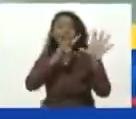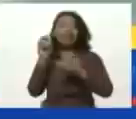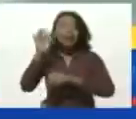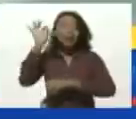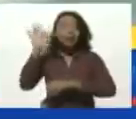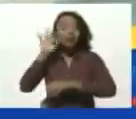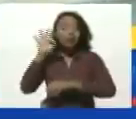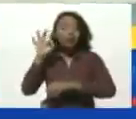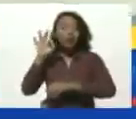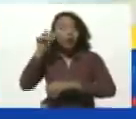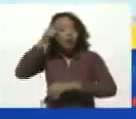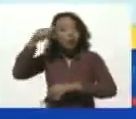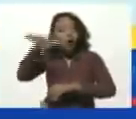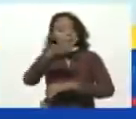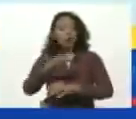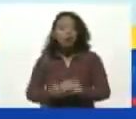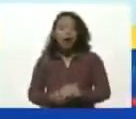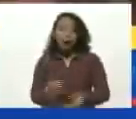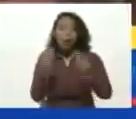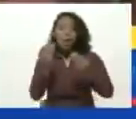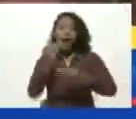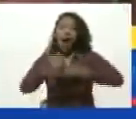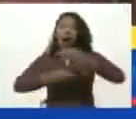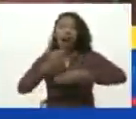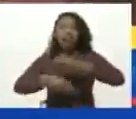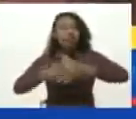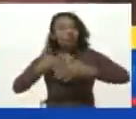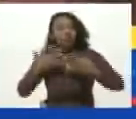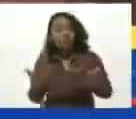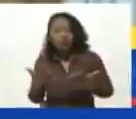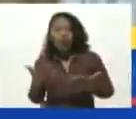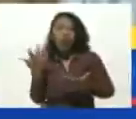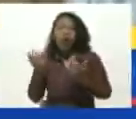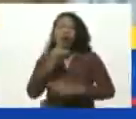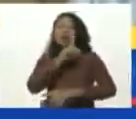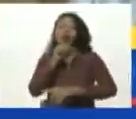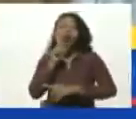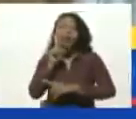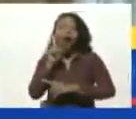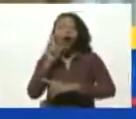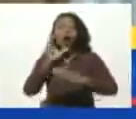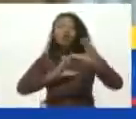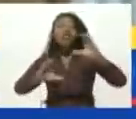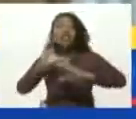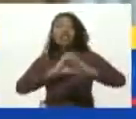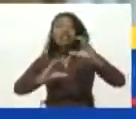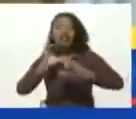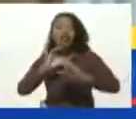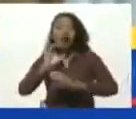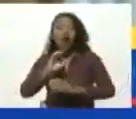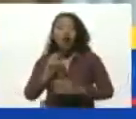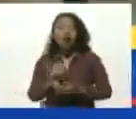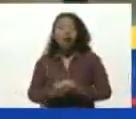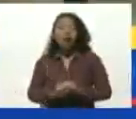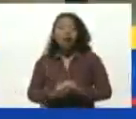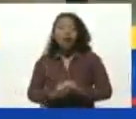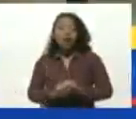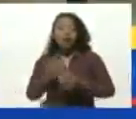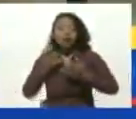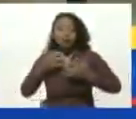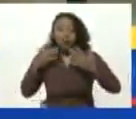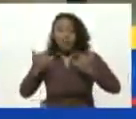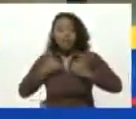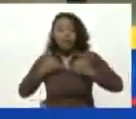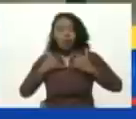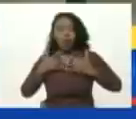población para generar lo que llaman los científicos la inmunidad de rebaño.